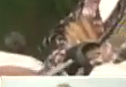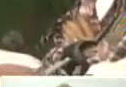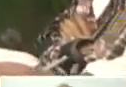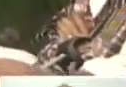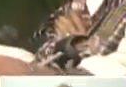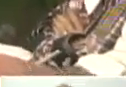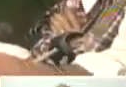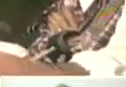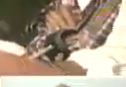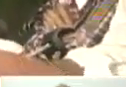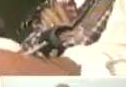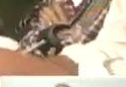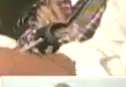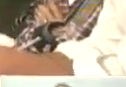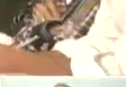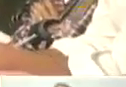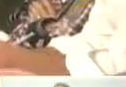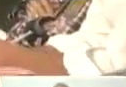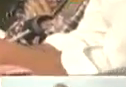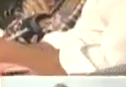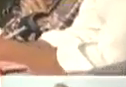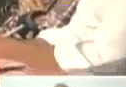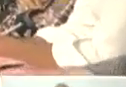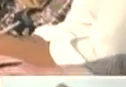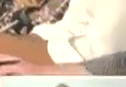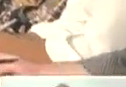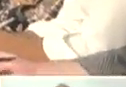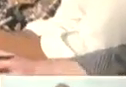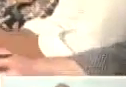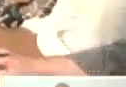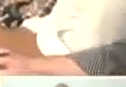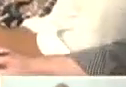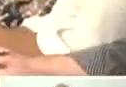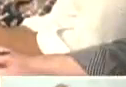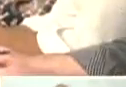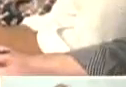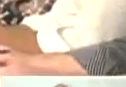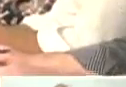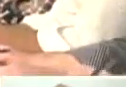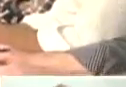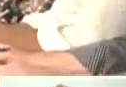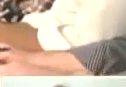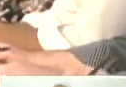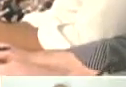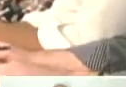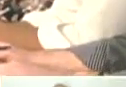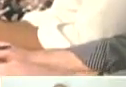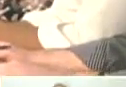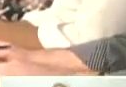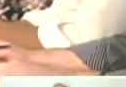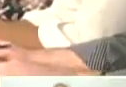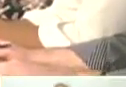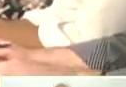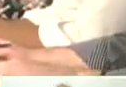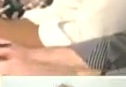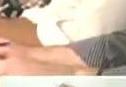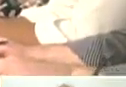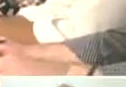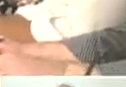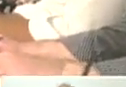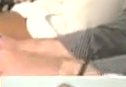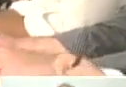socialista Unido de Venezuela este grupo de compañeros y compañeras primer vicepresidente compañero